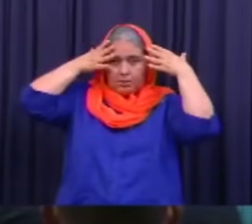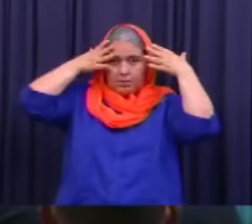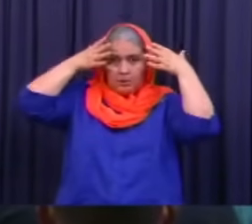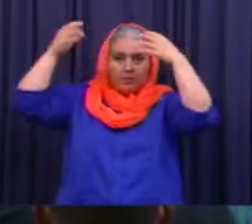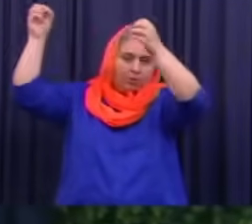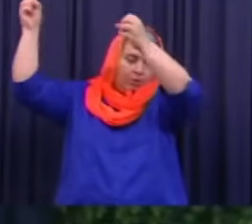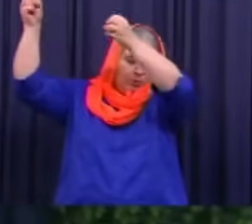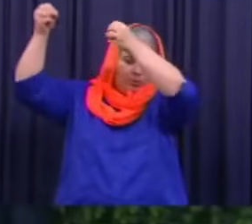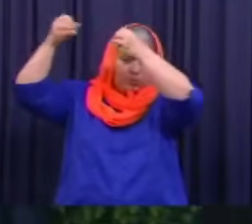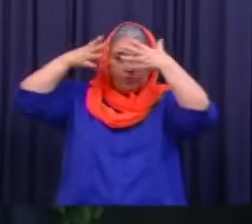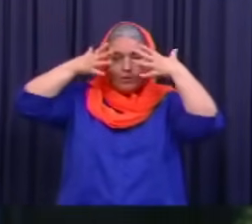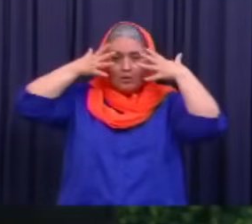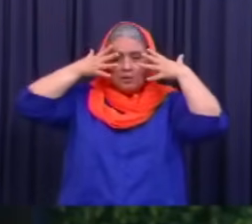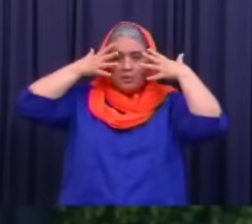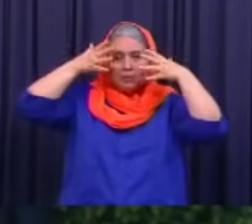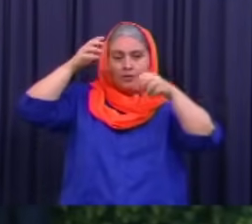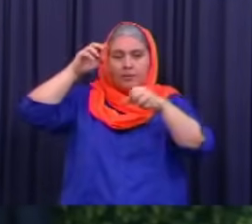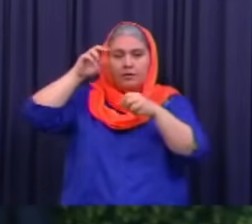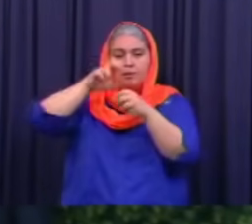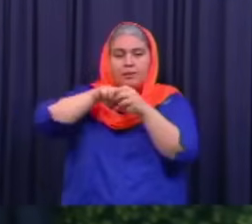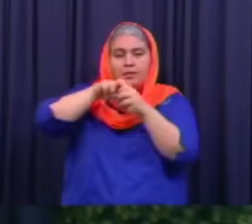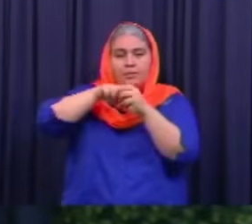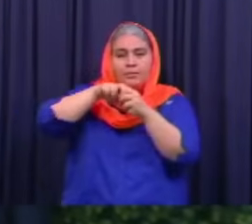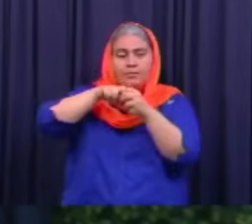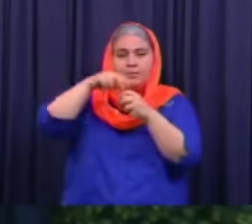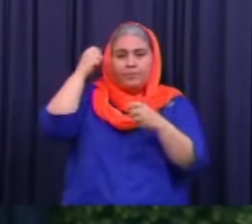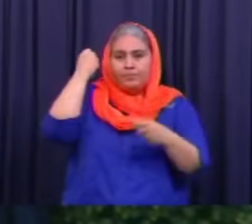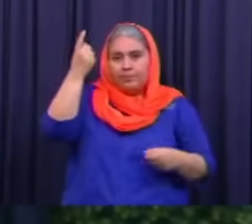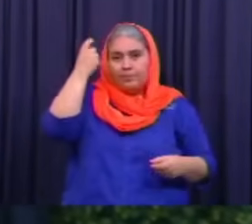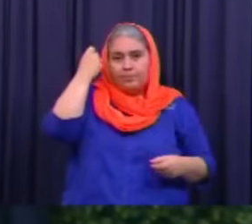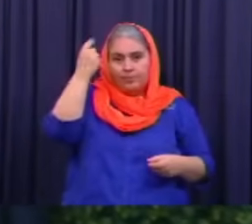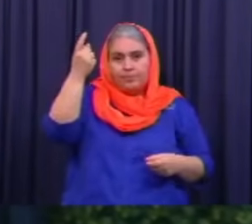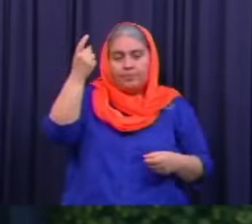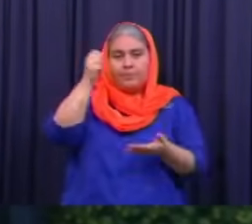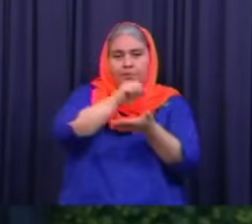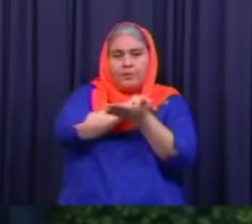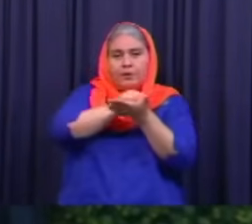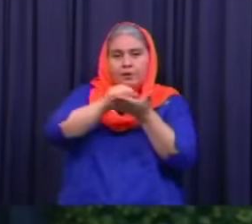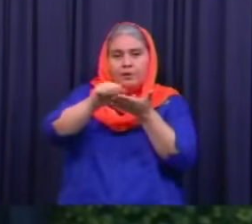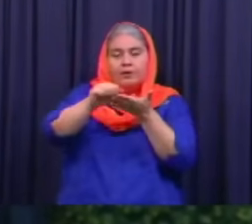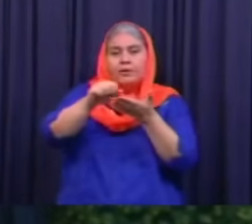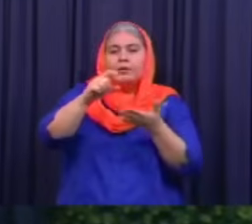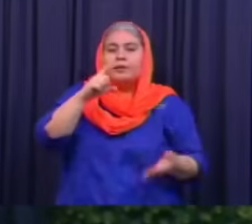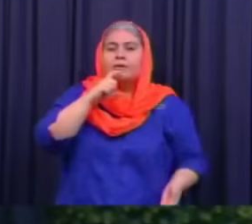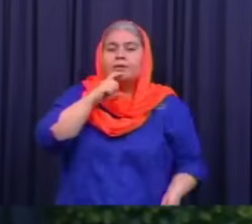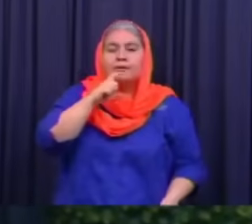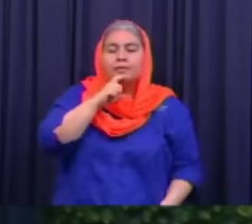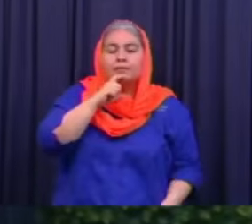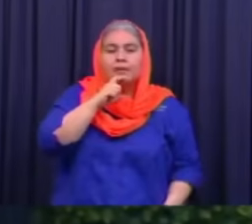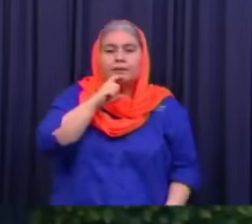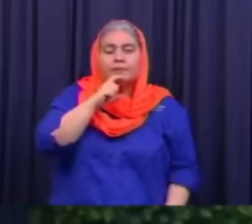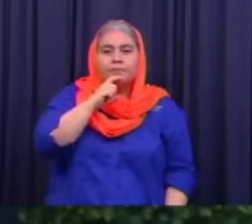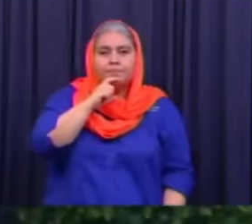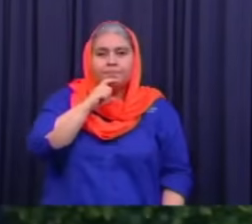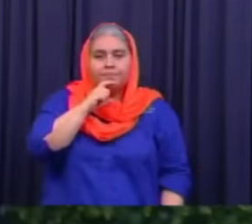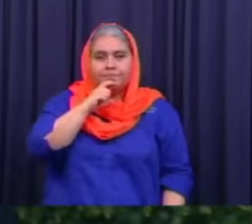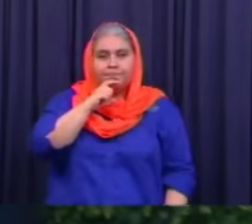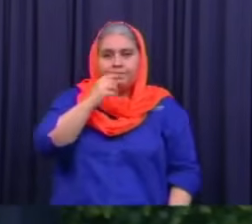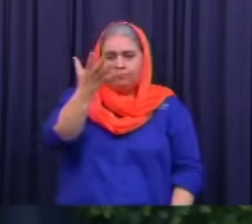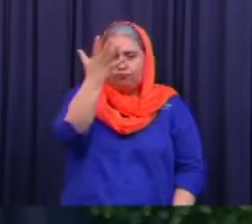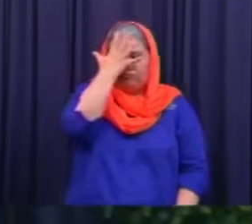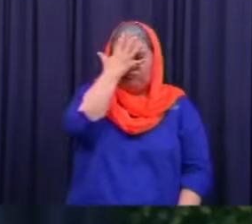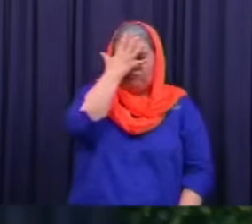ojos para participar dignamente en la mesa tuya toda cosa